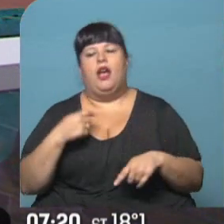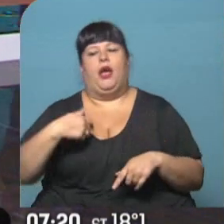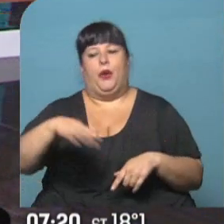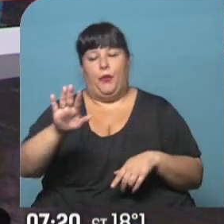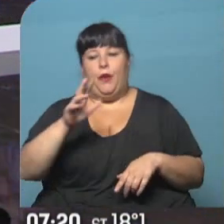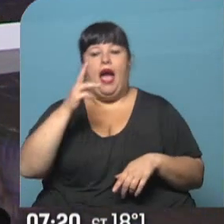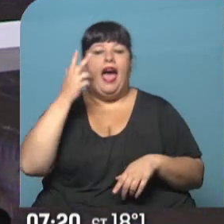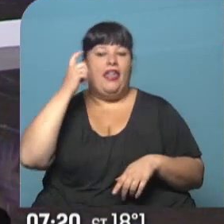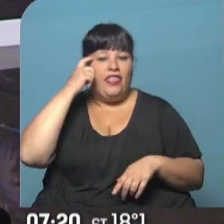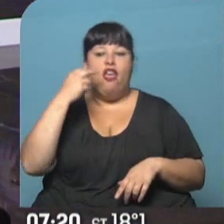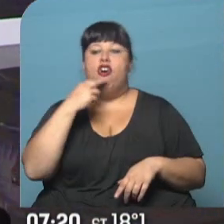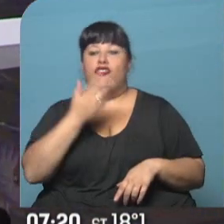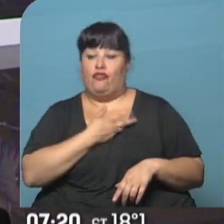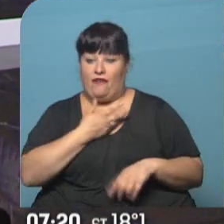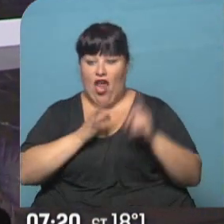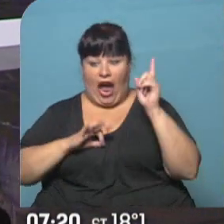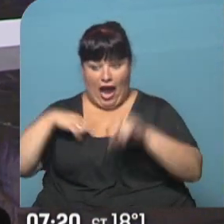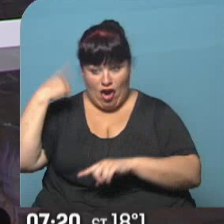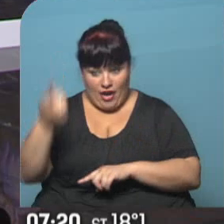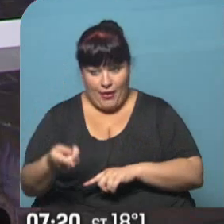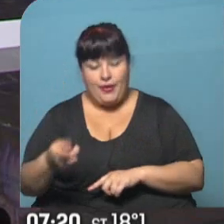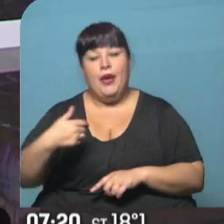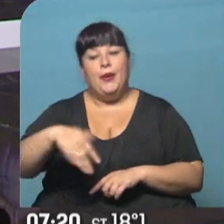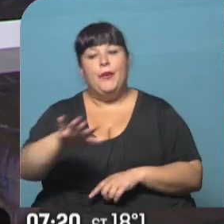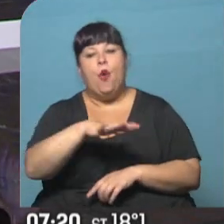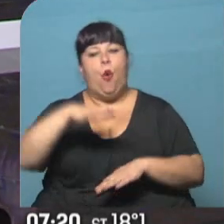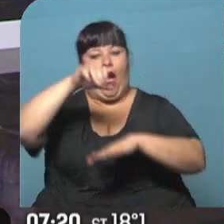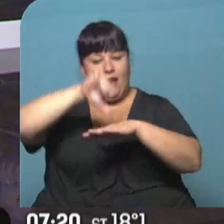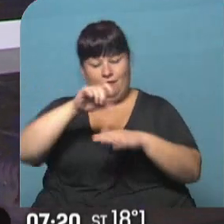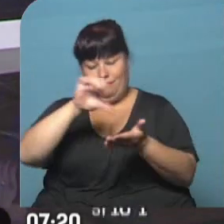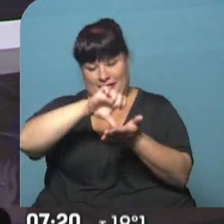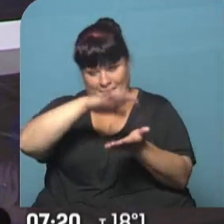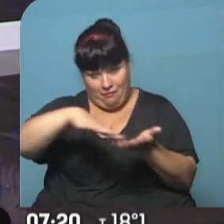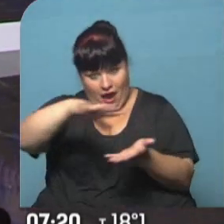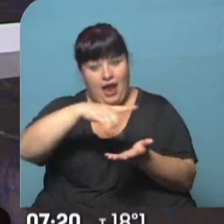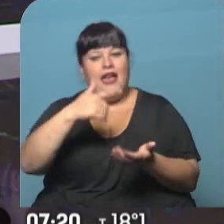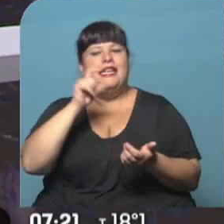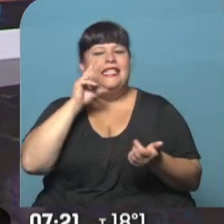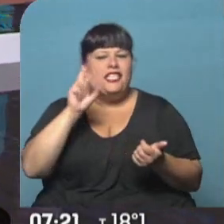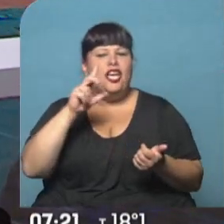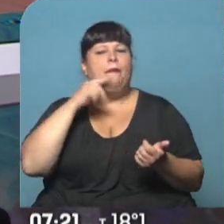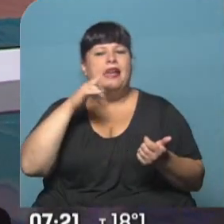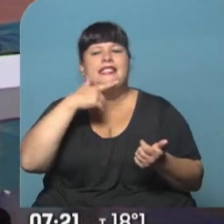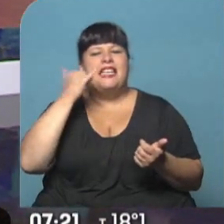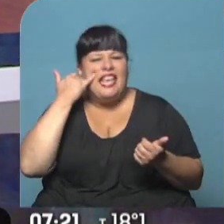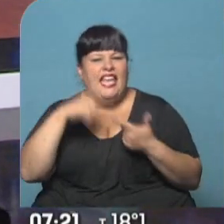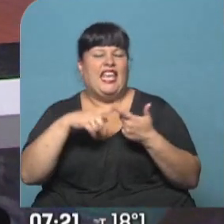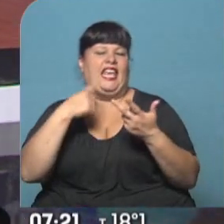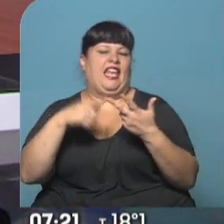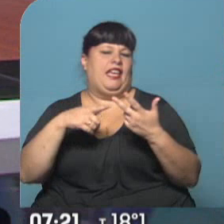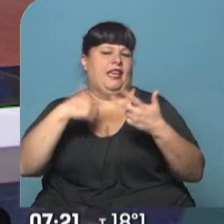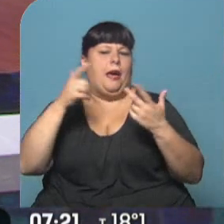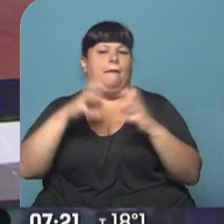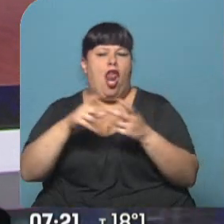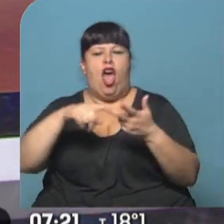va a realizar el 10 y el 11 de febrero del año que viene. Va a tener un escenario principal donde van a tocar bandas como Ciro y los Persas, Sky y los Fakires,